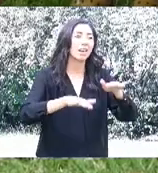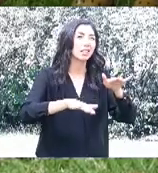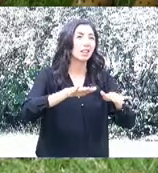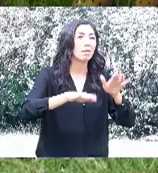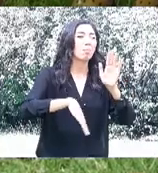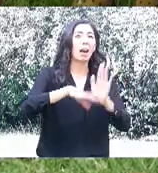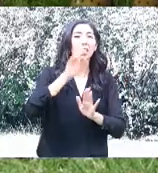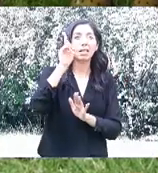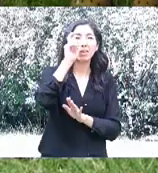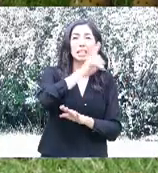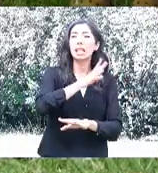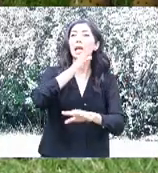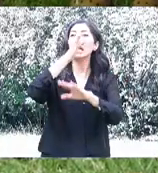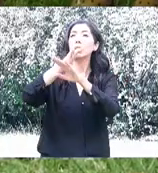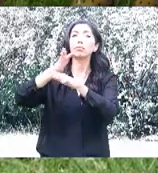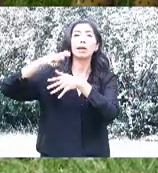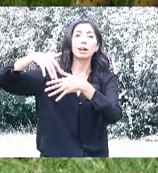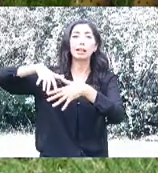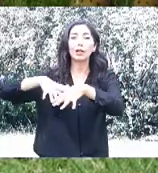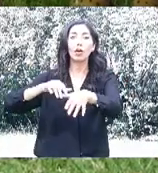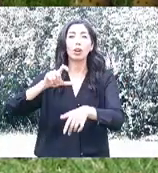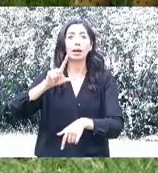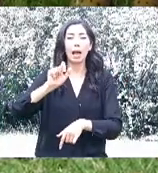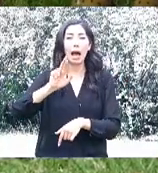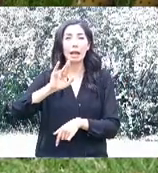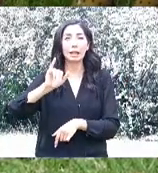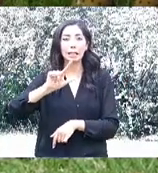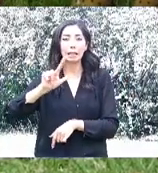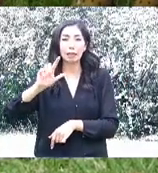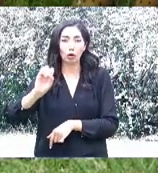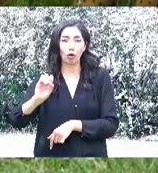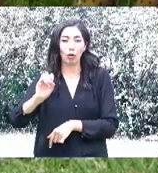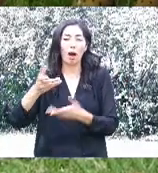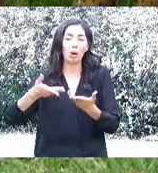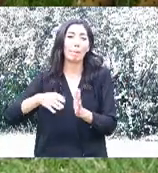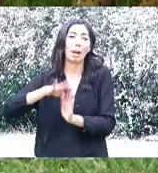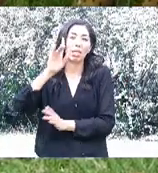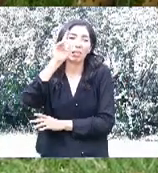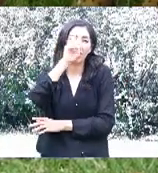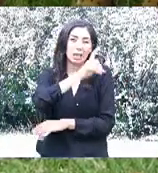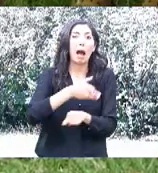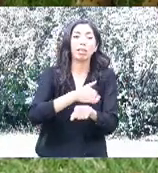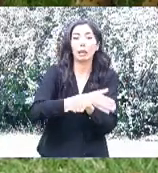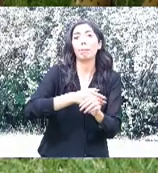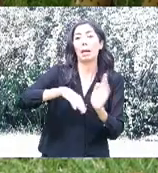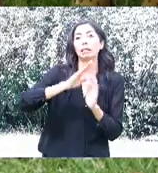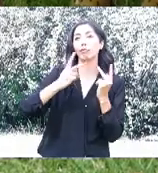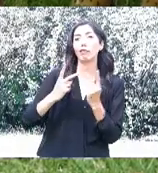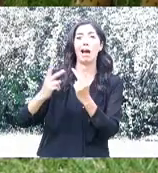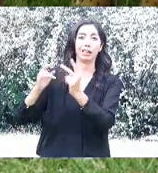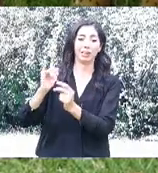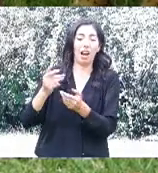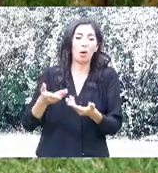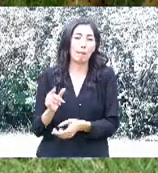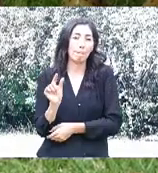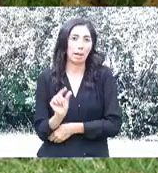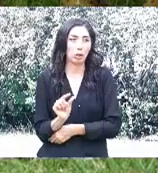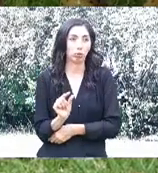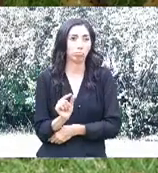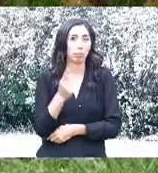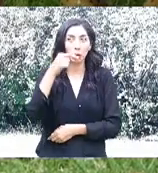sé vamos a ir al clarillo antes viajábamos mucho ahora se nos hace un poco más difícil pero está acá no para hacer